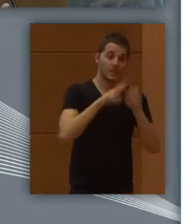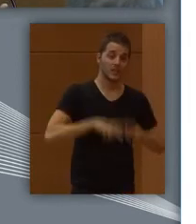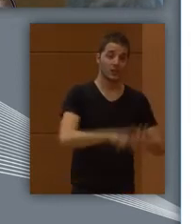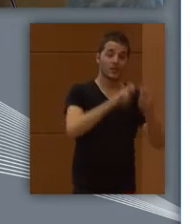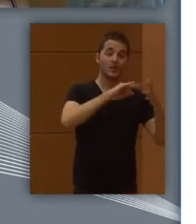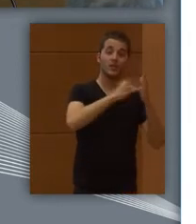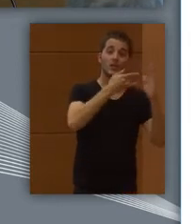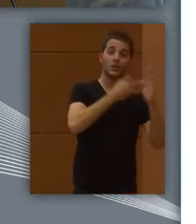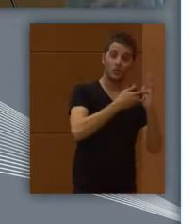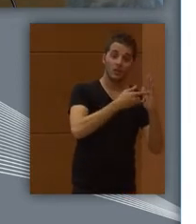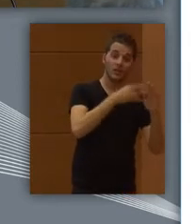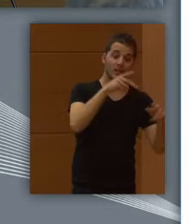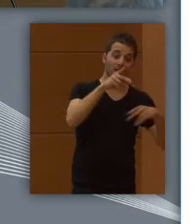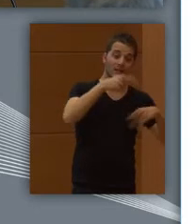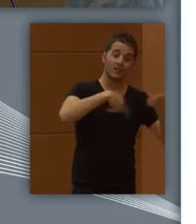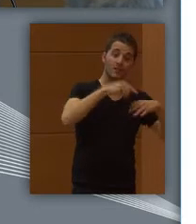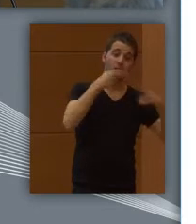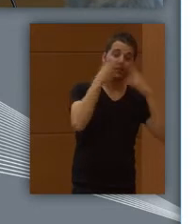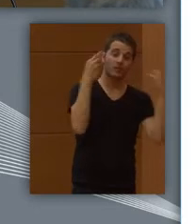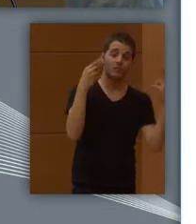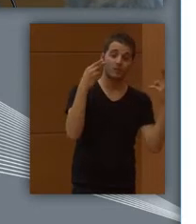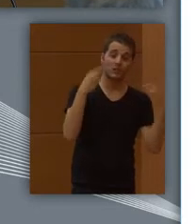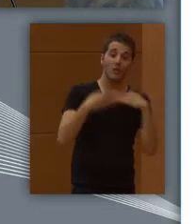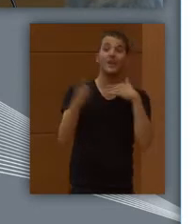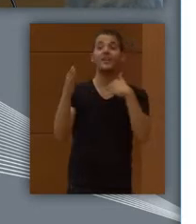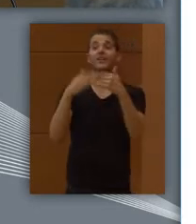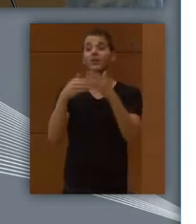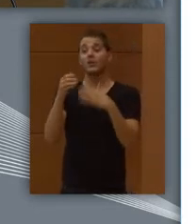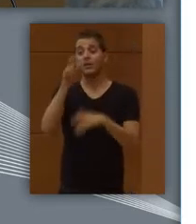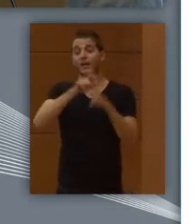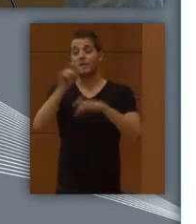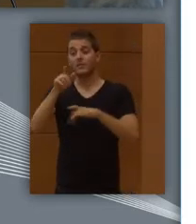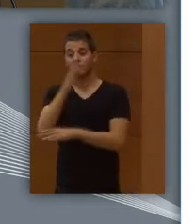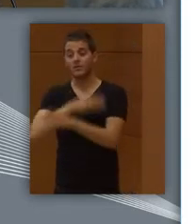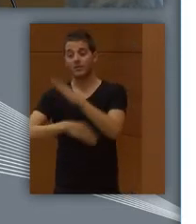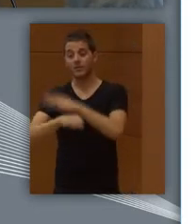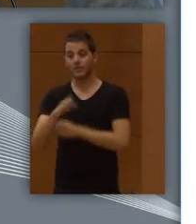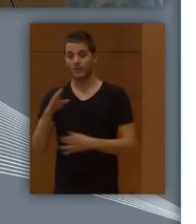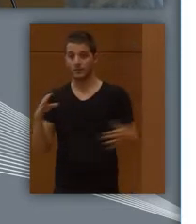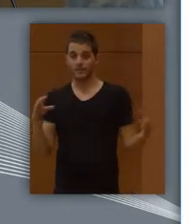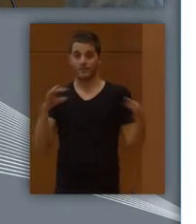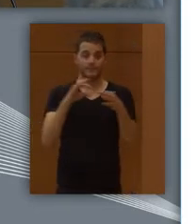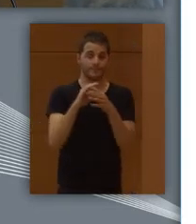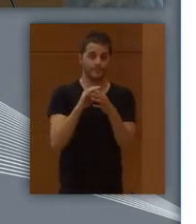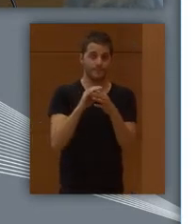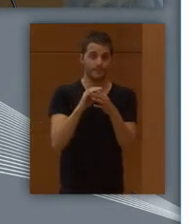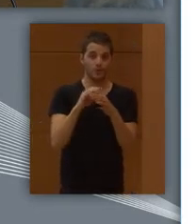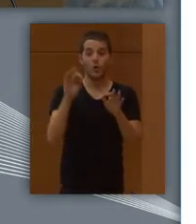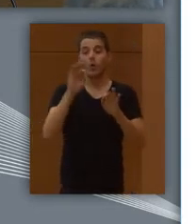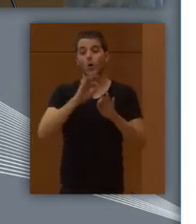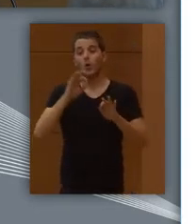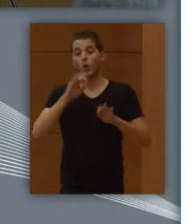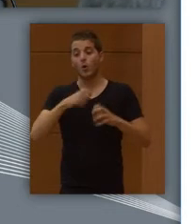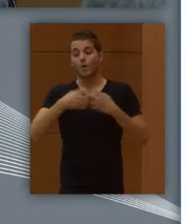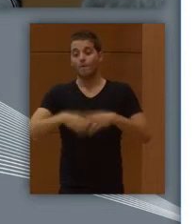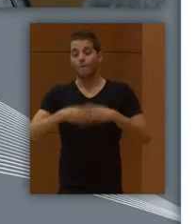innovación tecnológica del transporte público y su uso por parte de las personas con discapacidad o con diversidad funcional, ¿no? Es